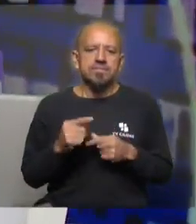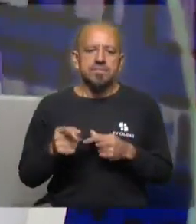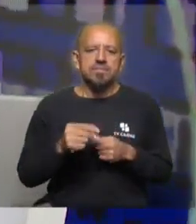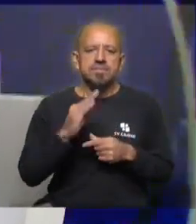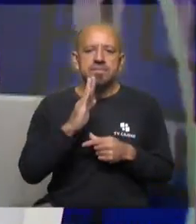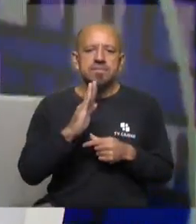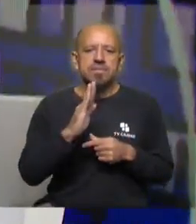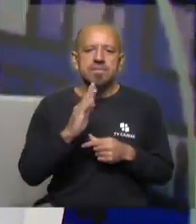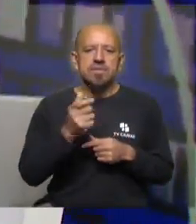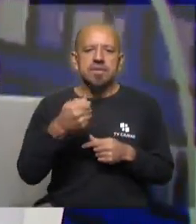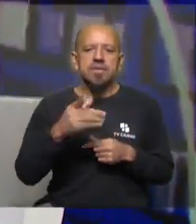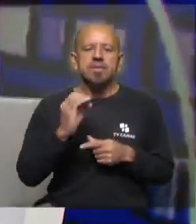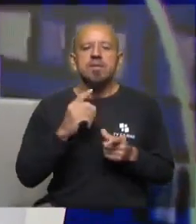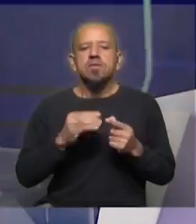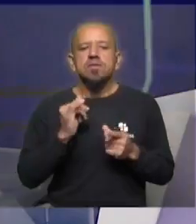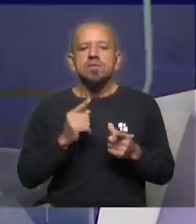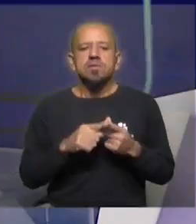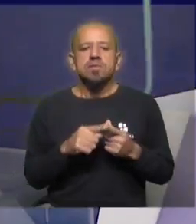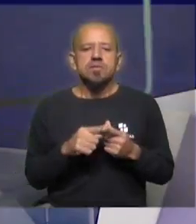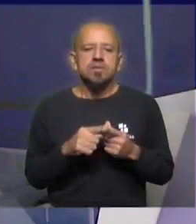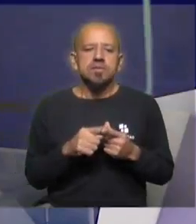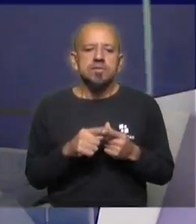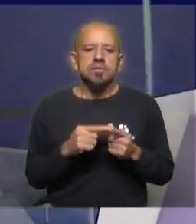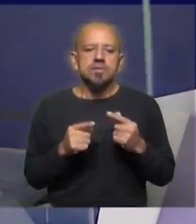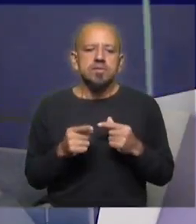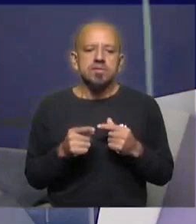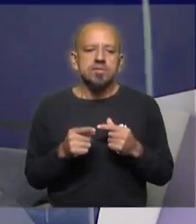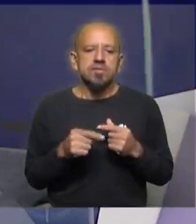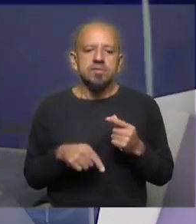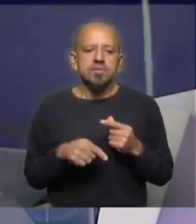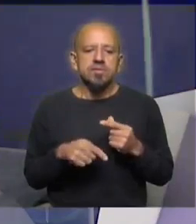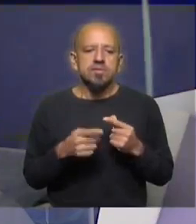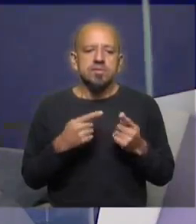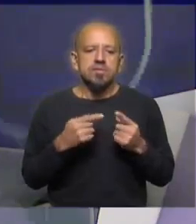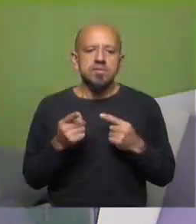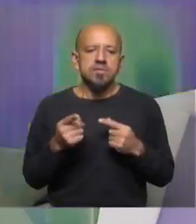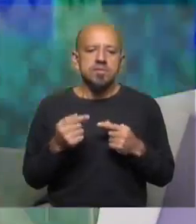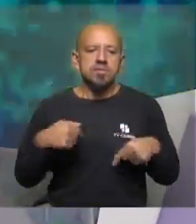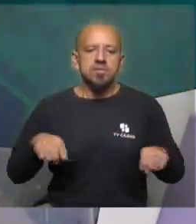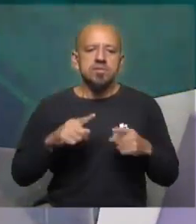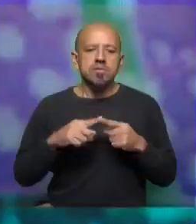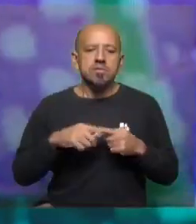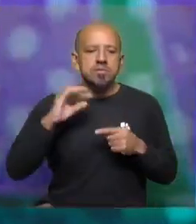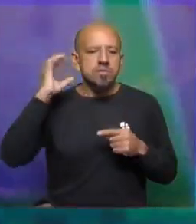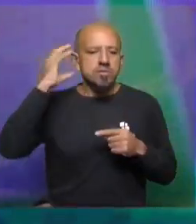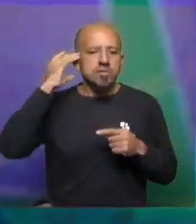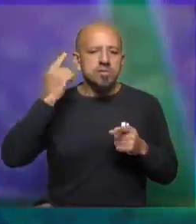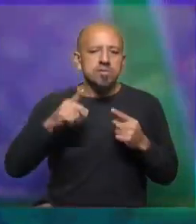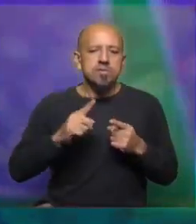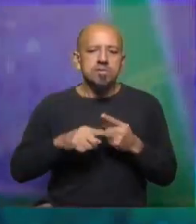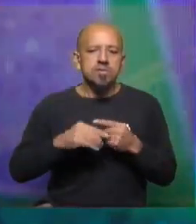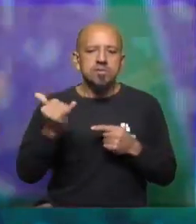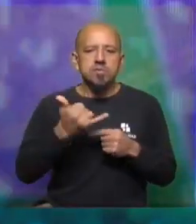con este programa está buenísimo un gran abrazo cuando hablábamos una voz que también para muchos se escucha de radio y nos acompañamos durante